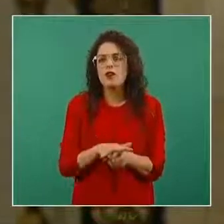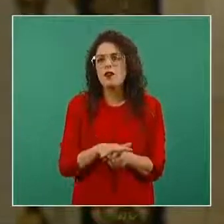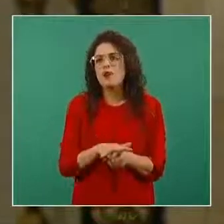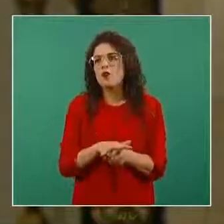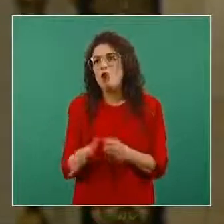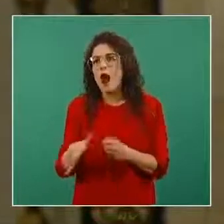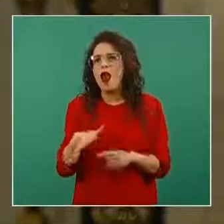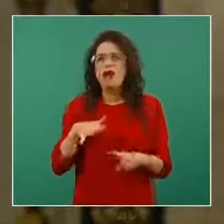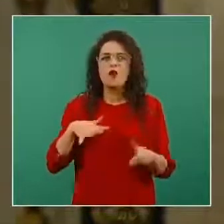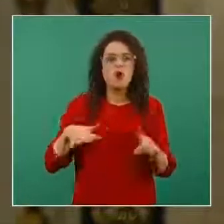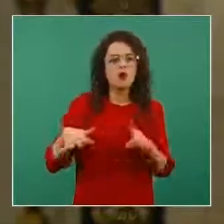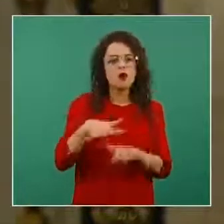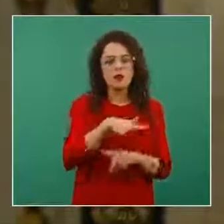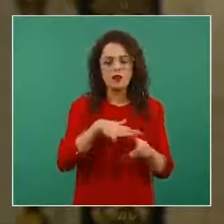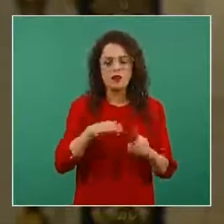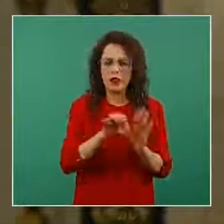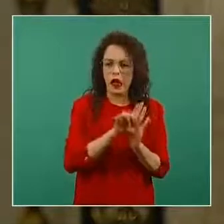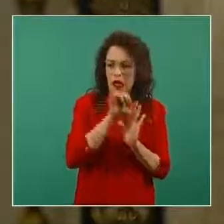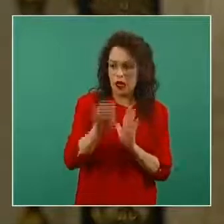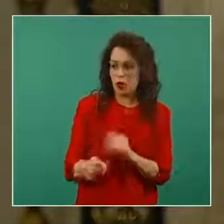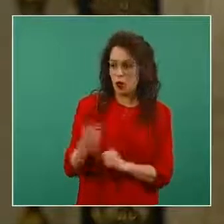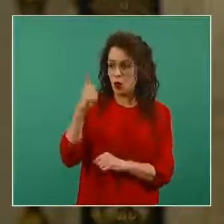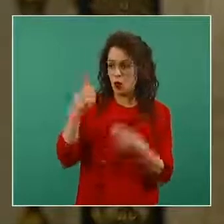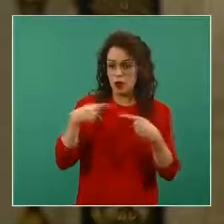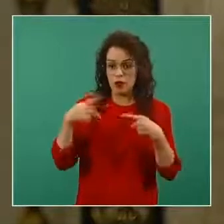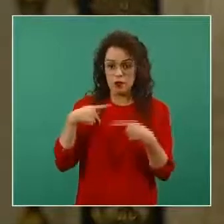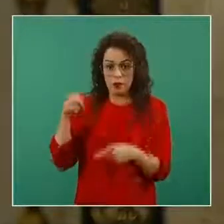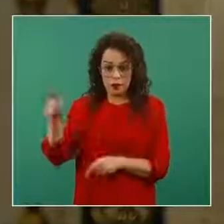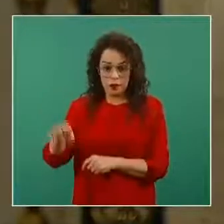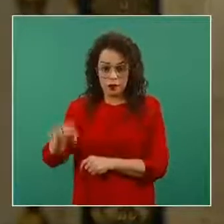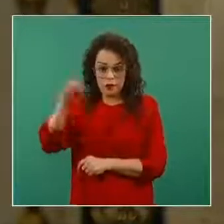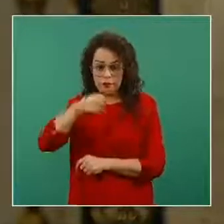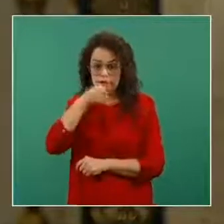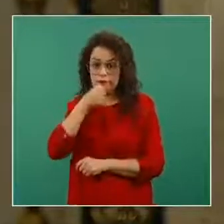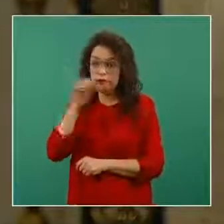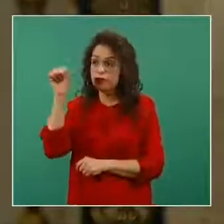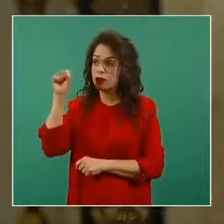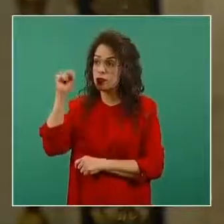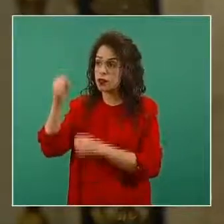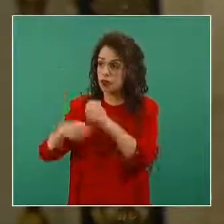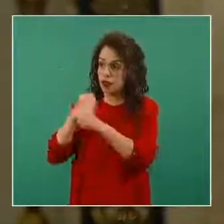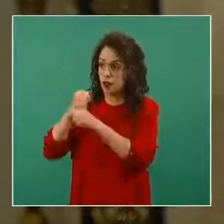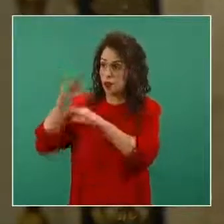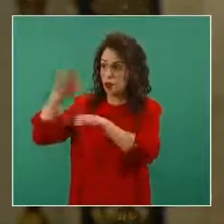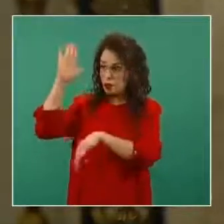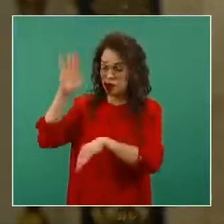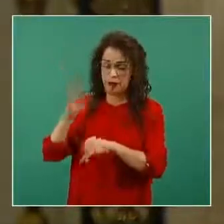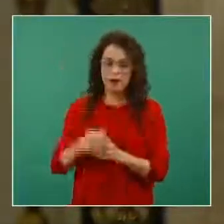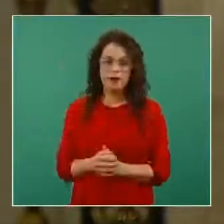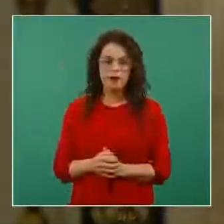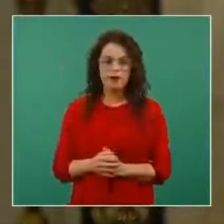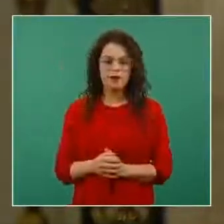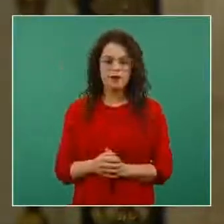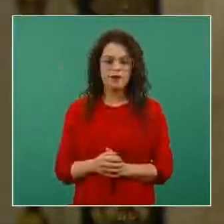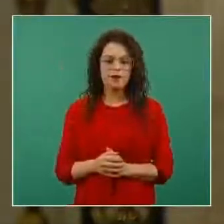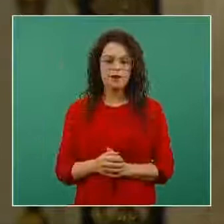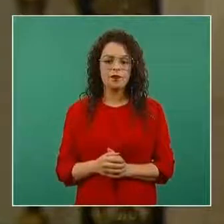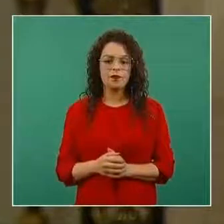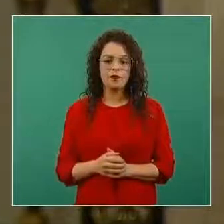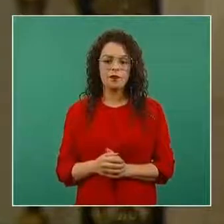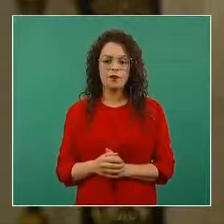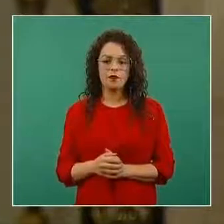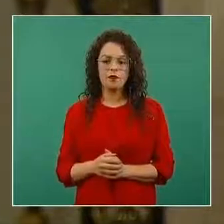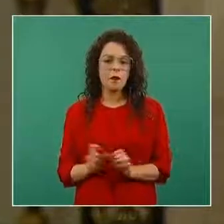de que alguno de estos adultos mayores de 60 años, si por alguna situación no acudieron a la